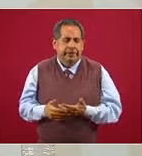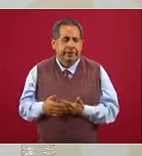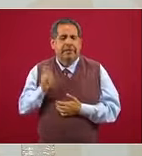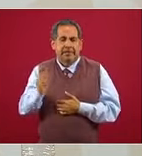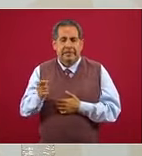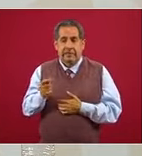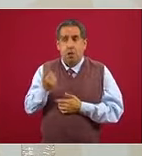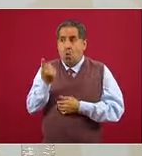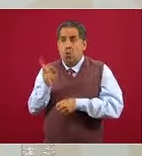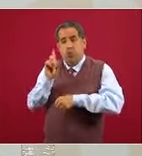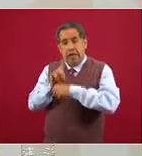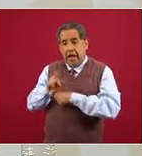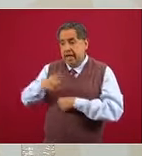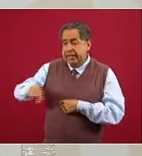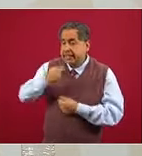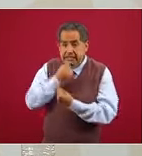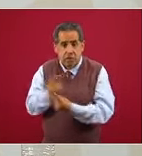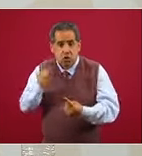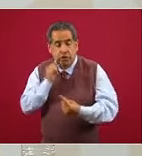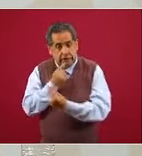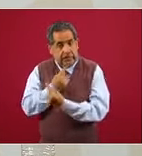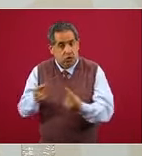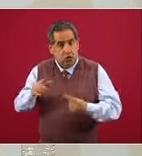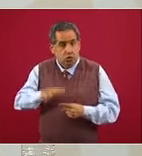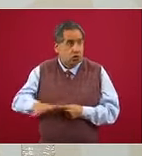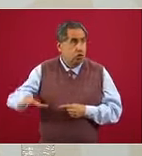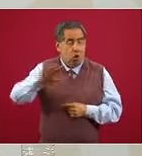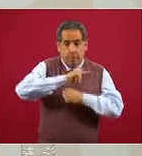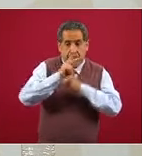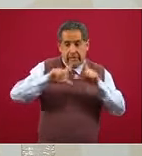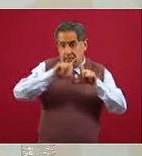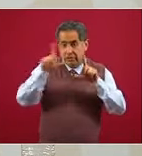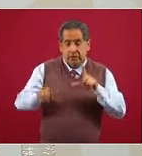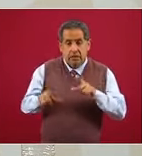día los niños y niñas de todo el